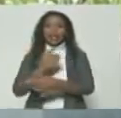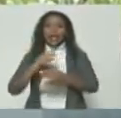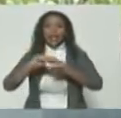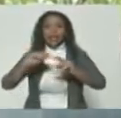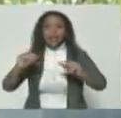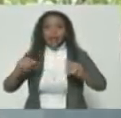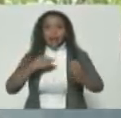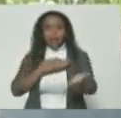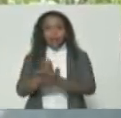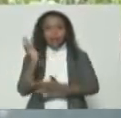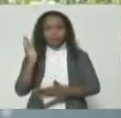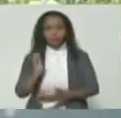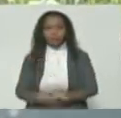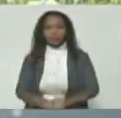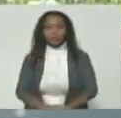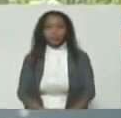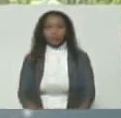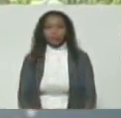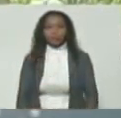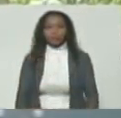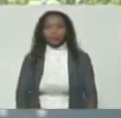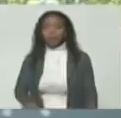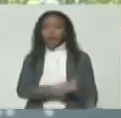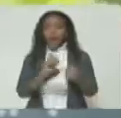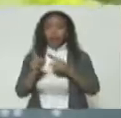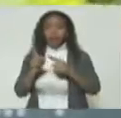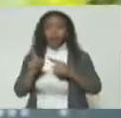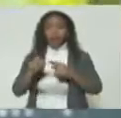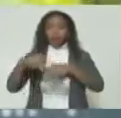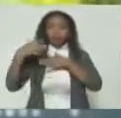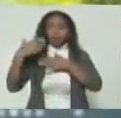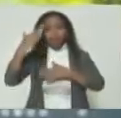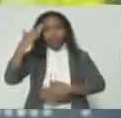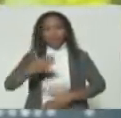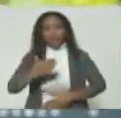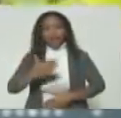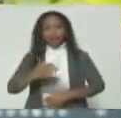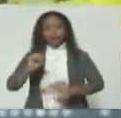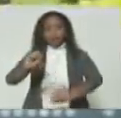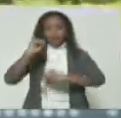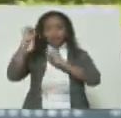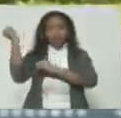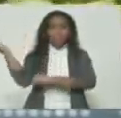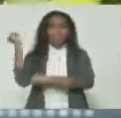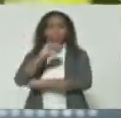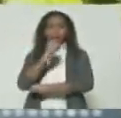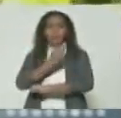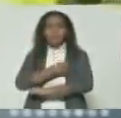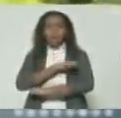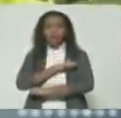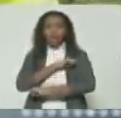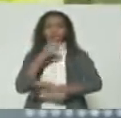artillería. Eran los soldados héroes que habían derrotado al Imperio Español.